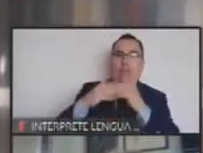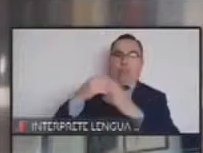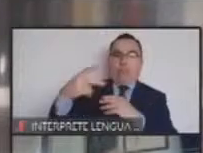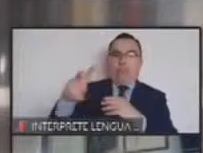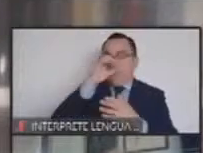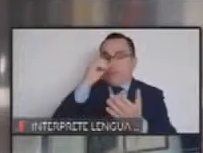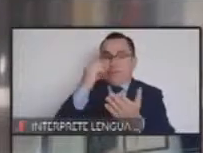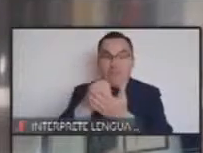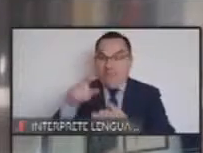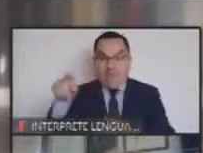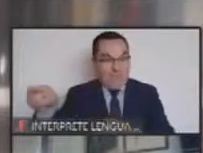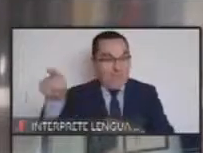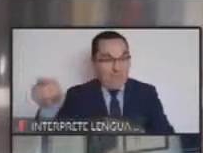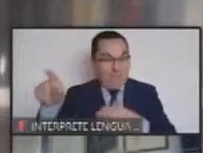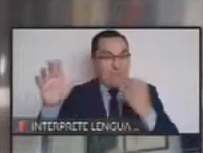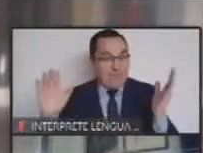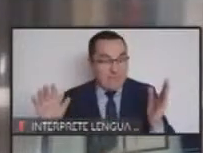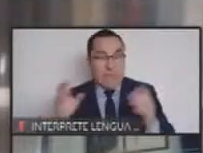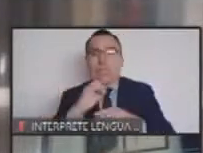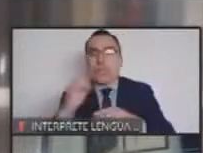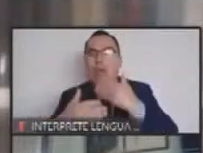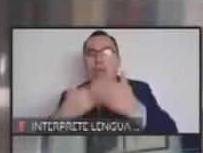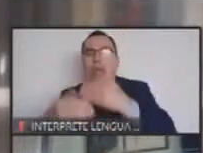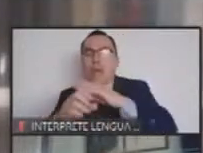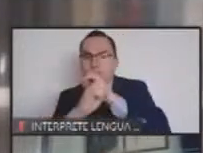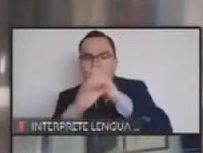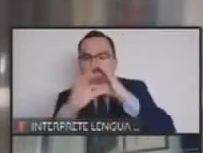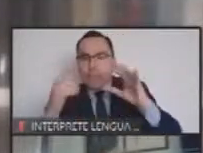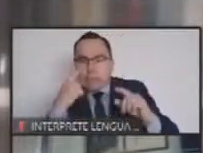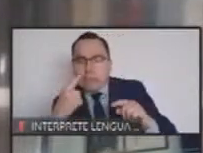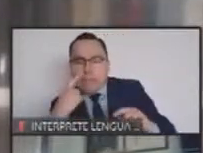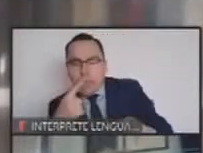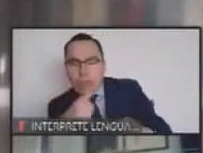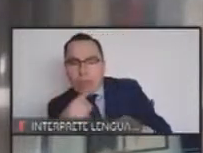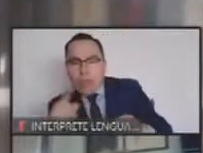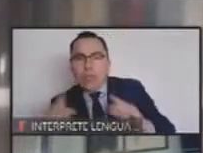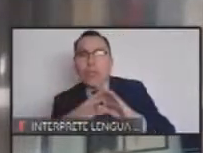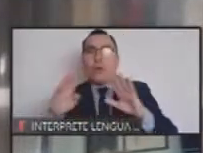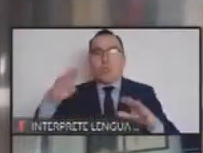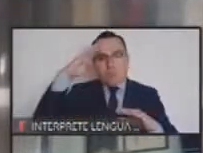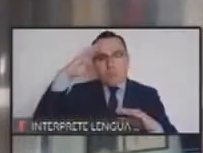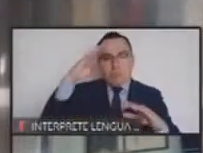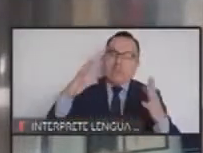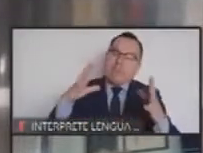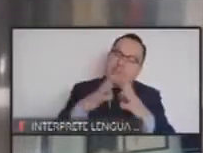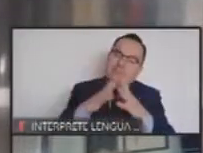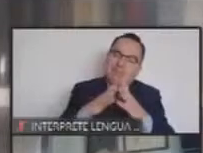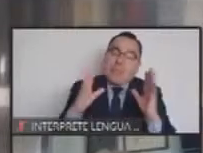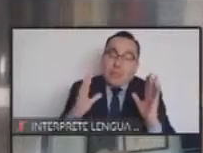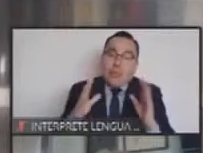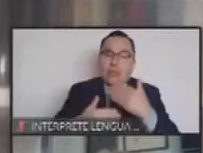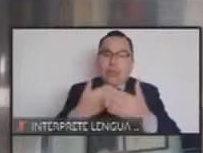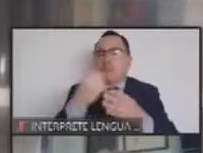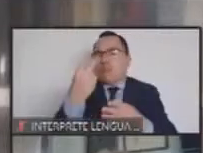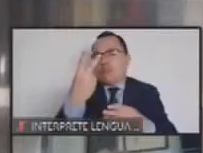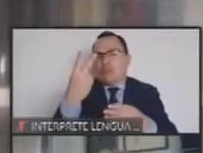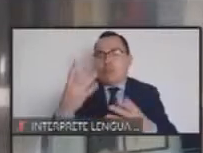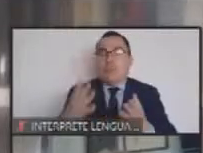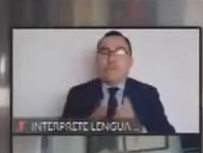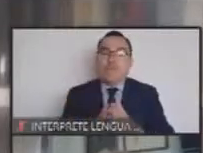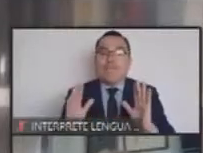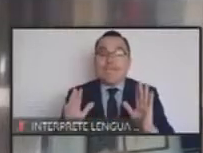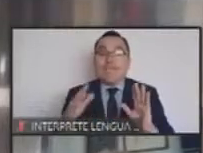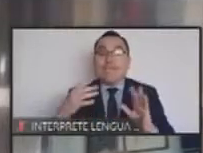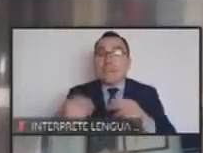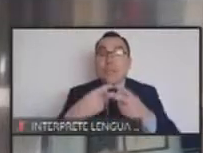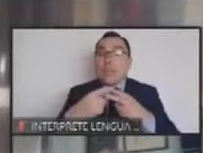a esos casos. Aparecen situaciones también muy complicadas en las Fuerzas Armadas, por nombrar dos ejemplos paradigmáticos, y hay varios más, y los escándalos